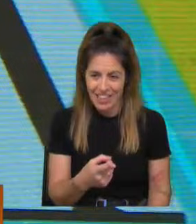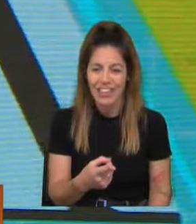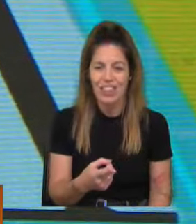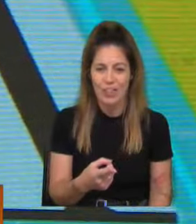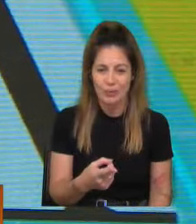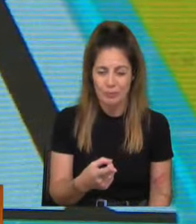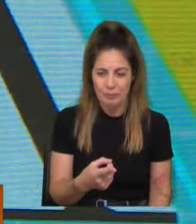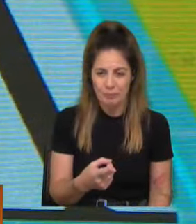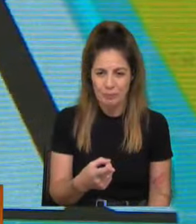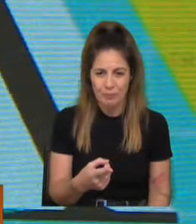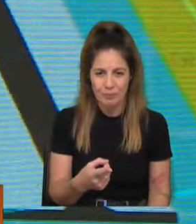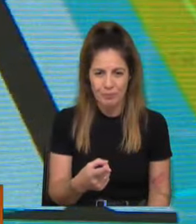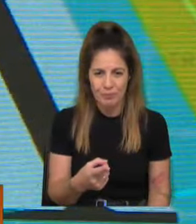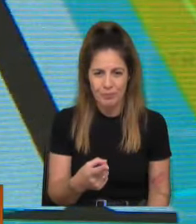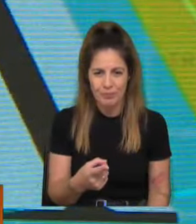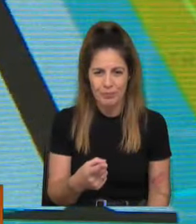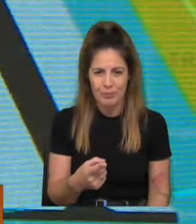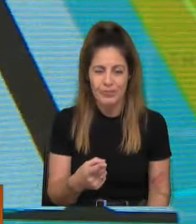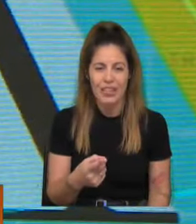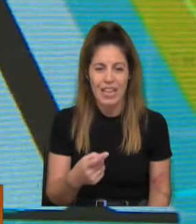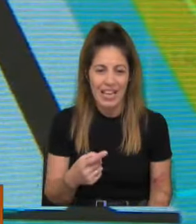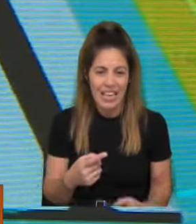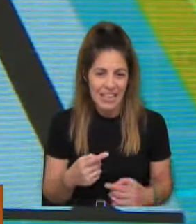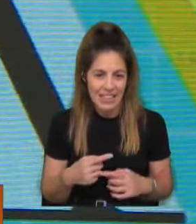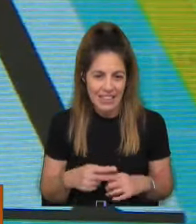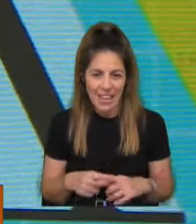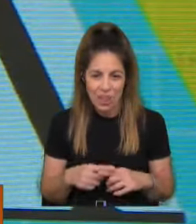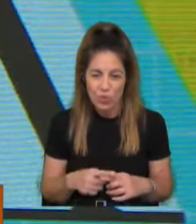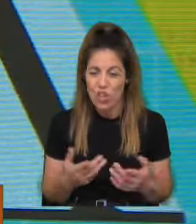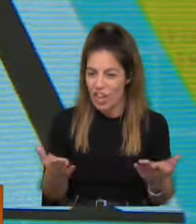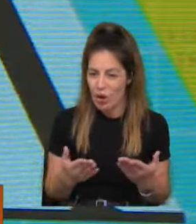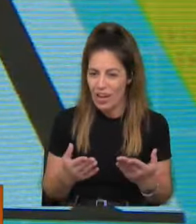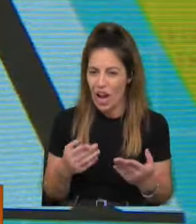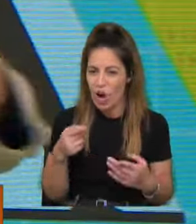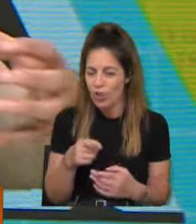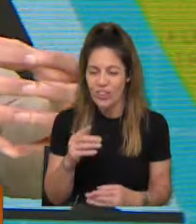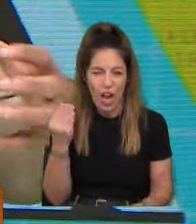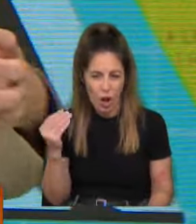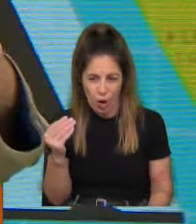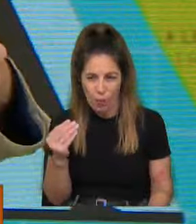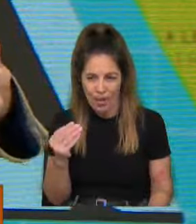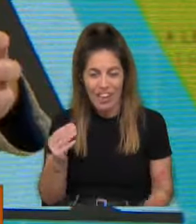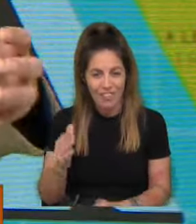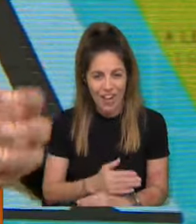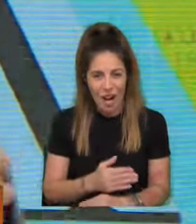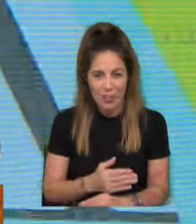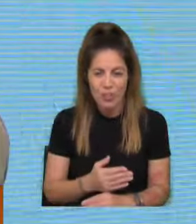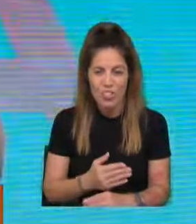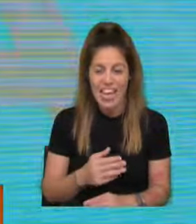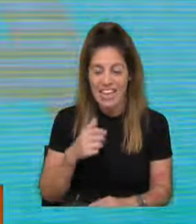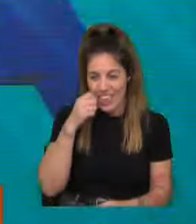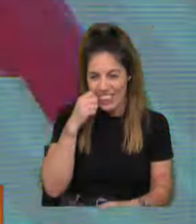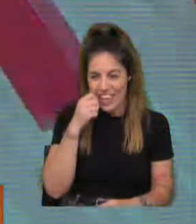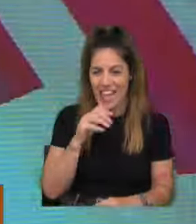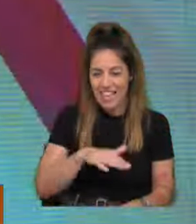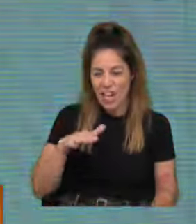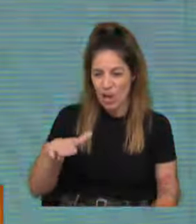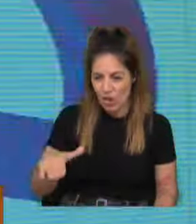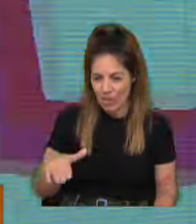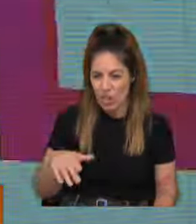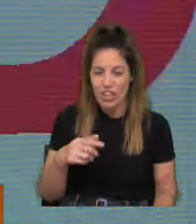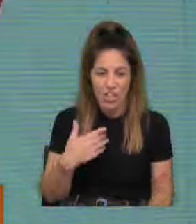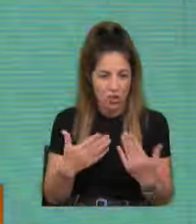eh el centro de la excusión o de atención hacia los jóvenes y seguimos bajando en edad hacia los niños y niñas de nuestro país que